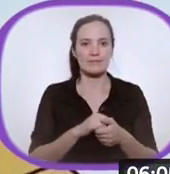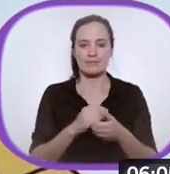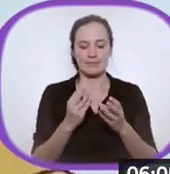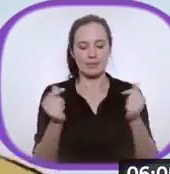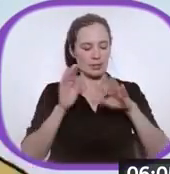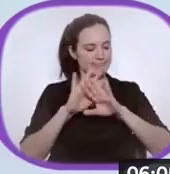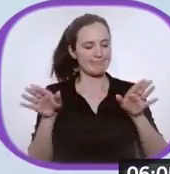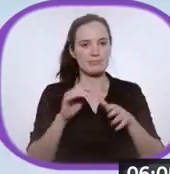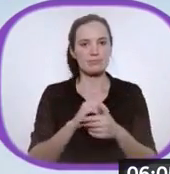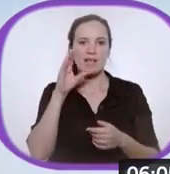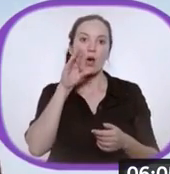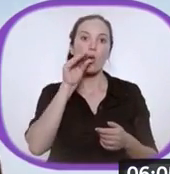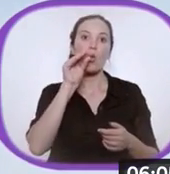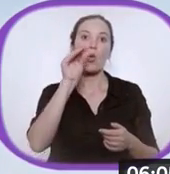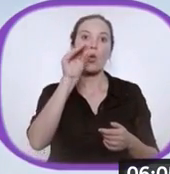Ese fue su final.